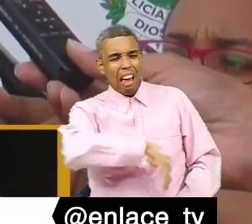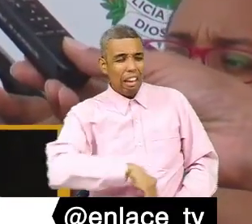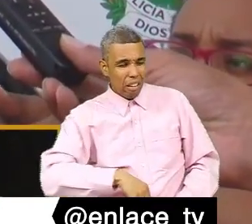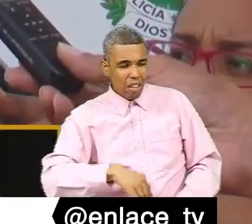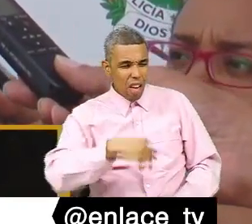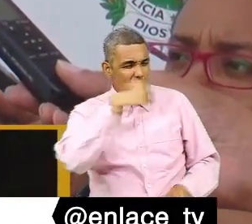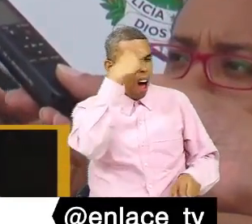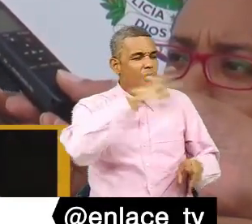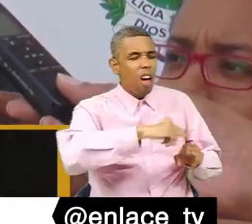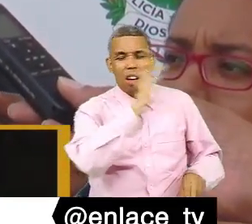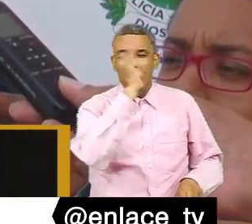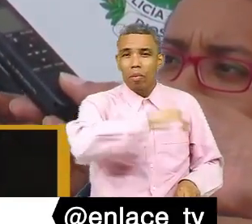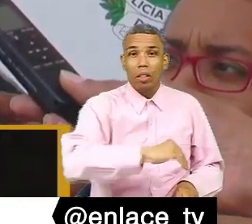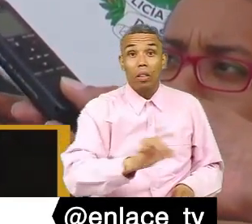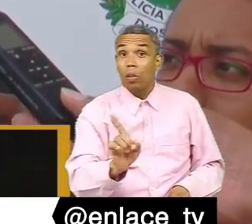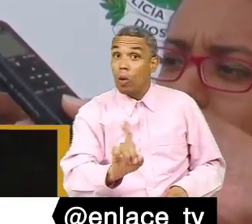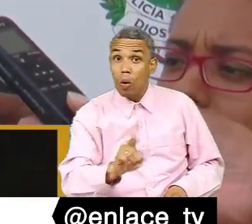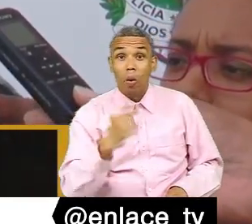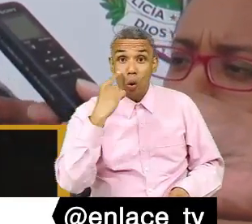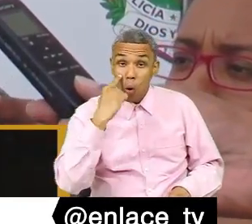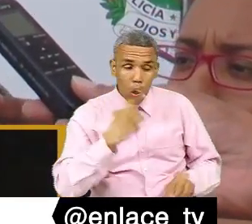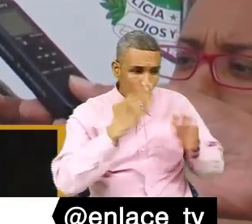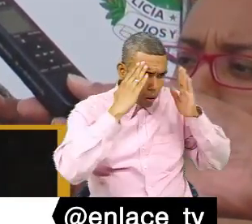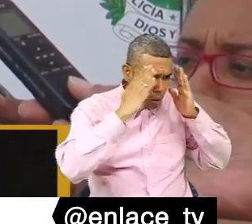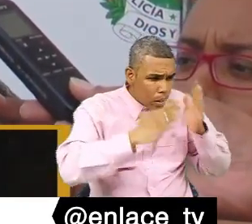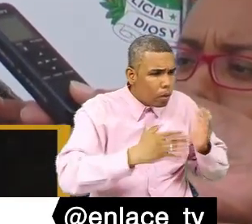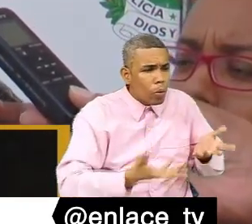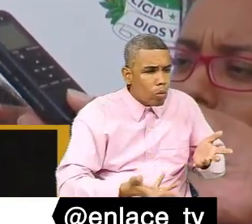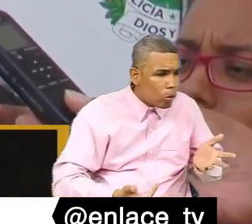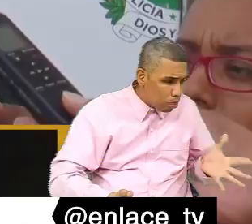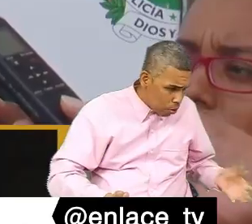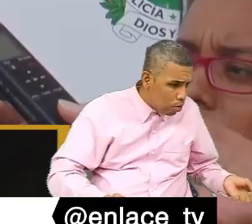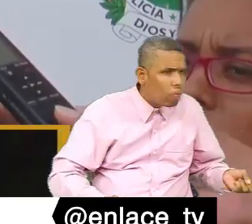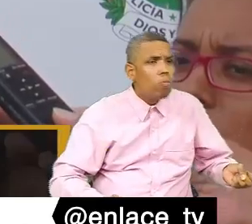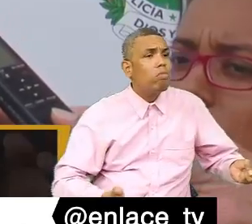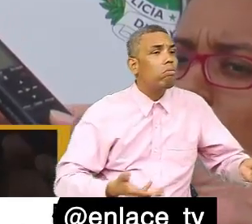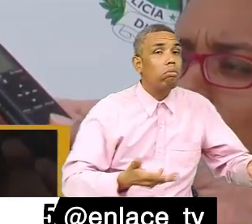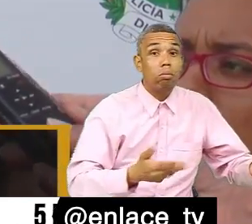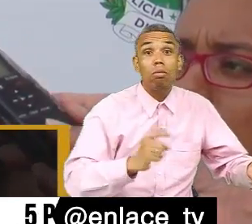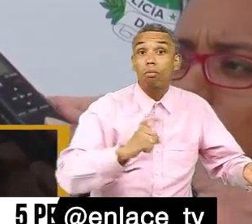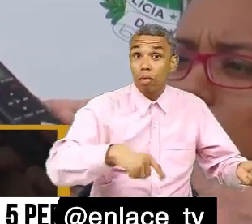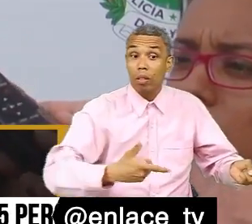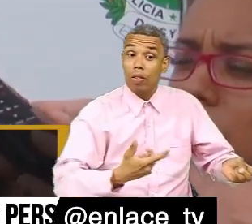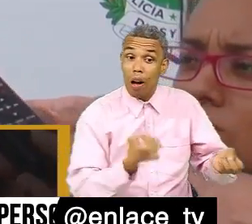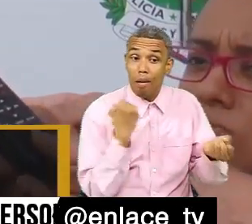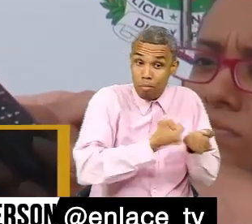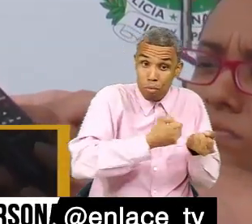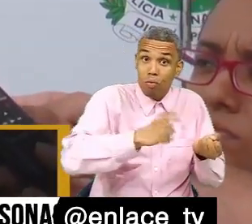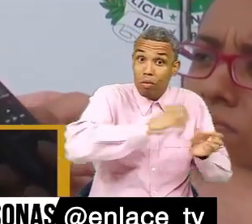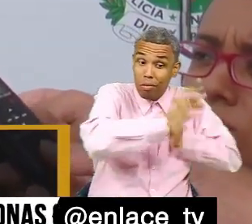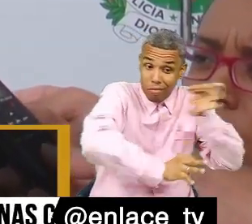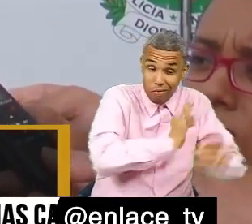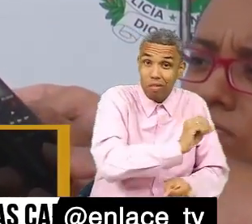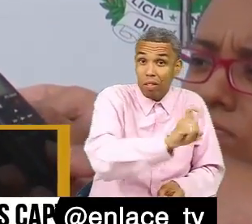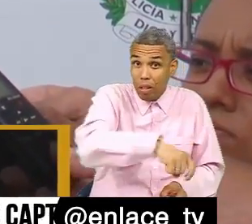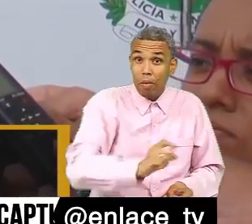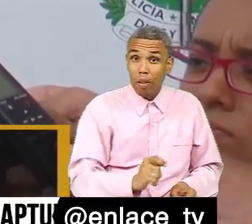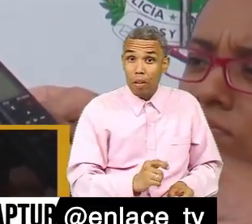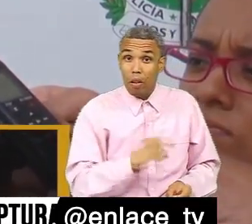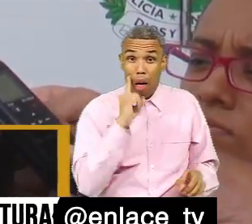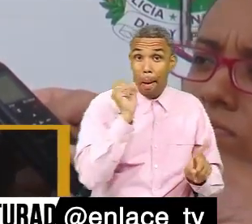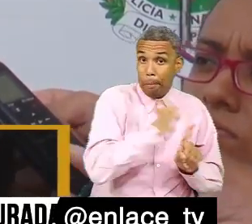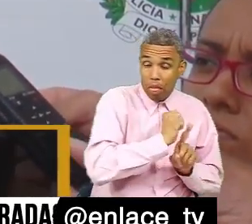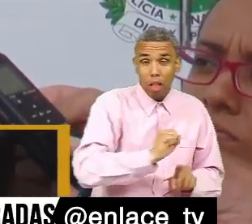con ellos. Mucha confianza con nuestros hijos necesitamos para advertir cualquier situación que se pudiese estar presentando